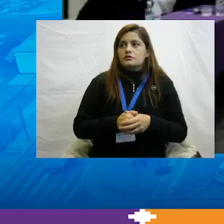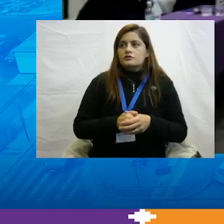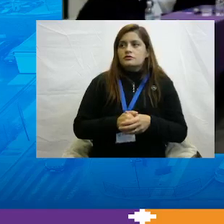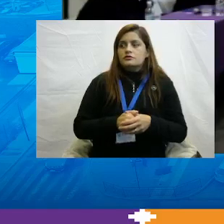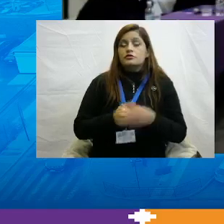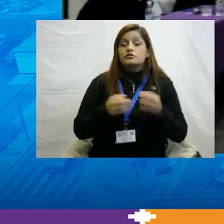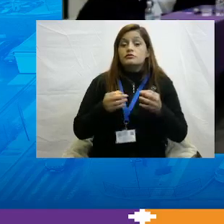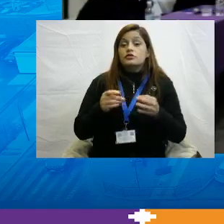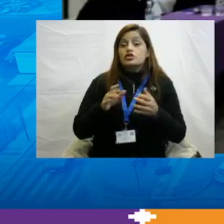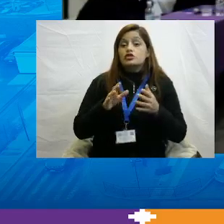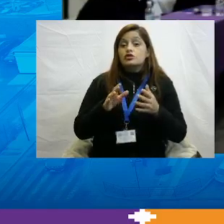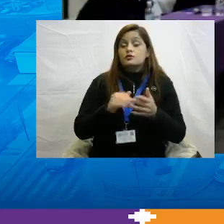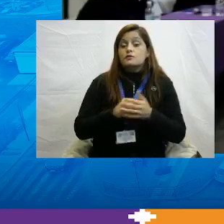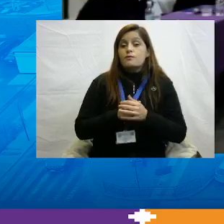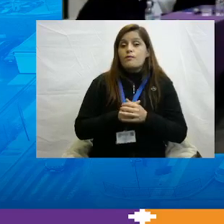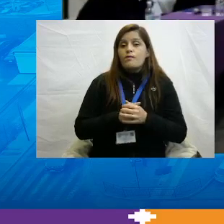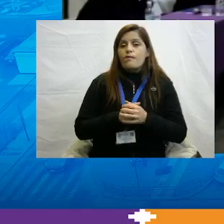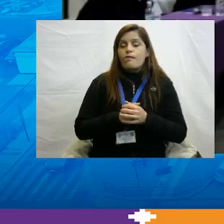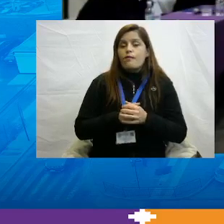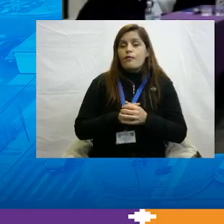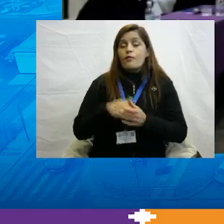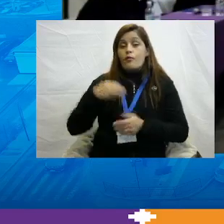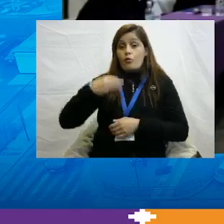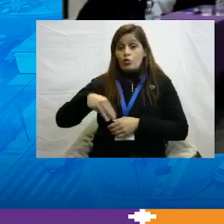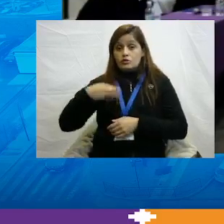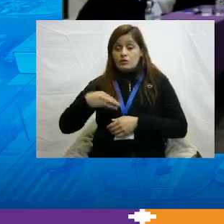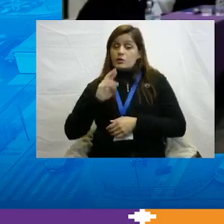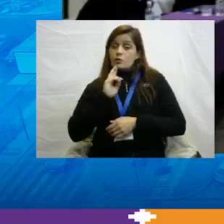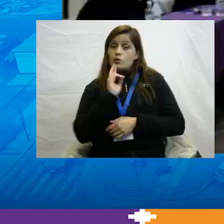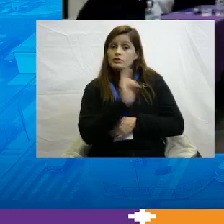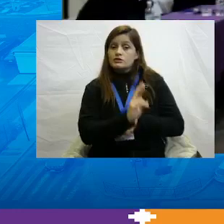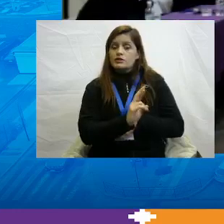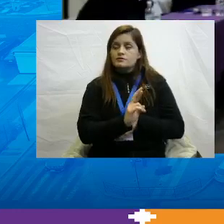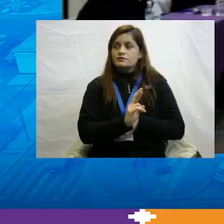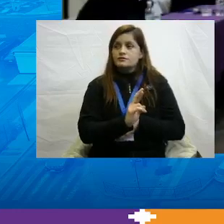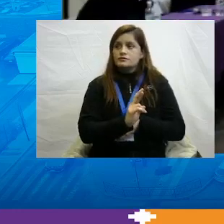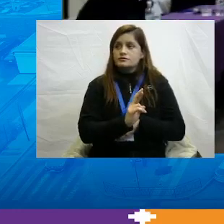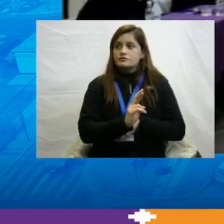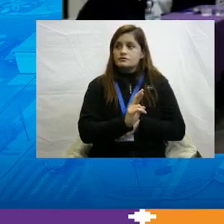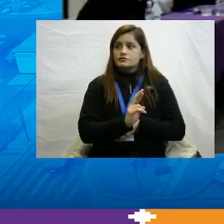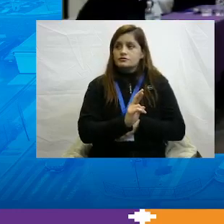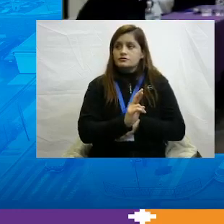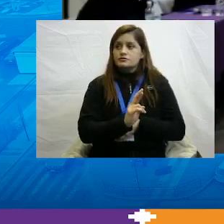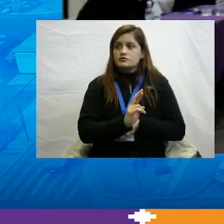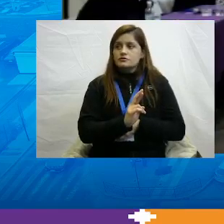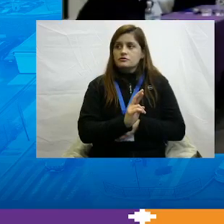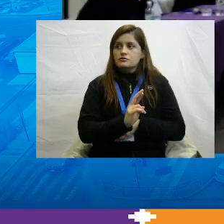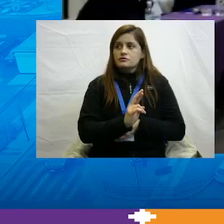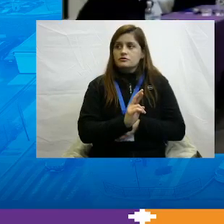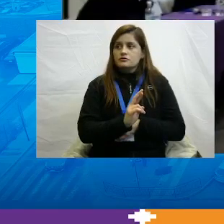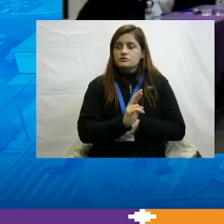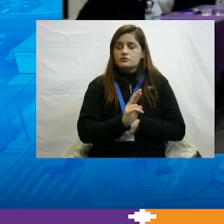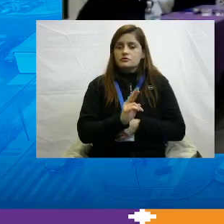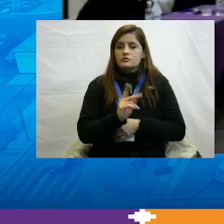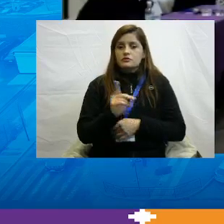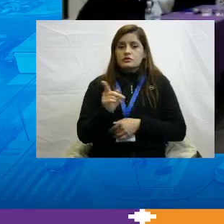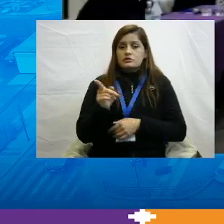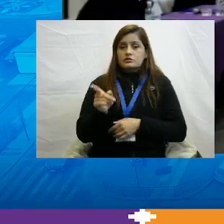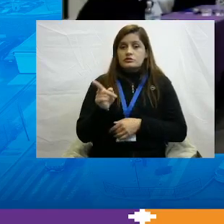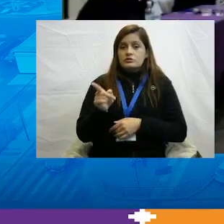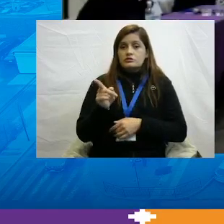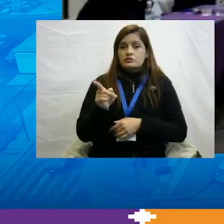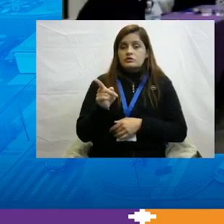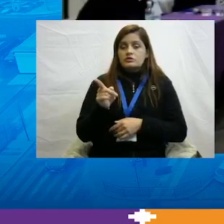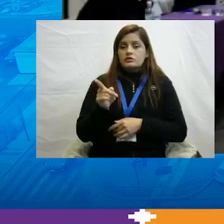este sentido, la municipalidad contesta que obviamente responde esta a una relación de prestación